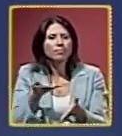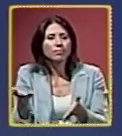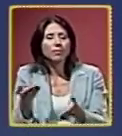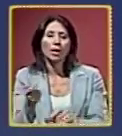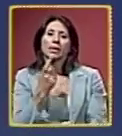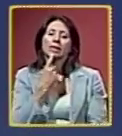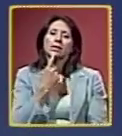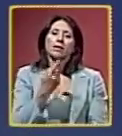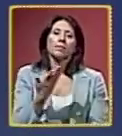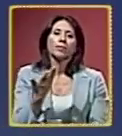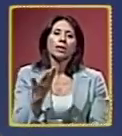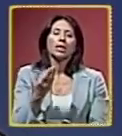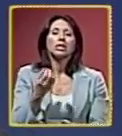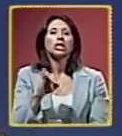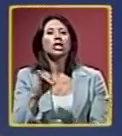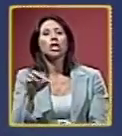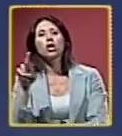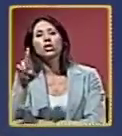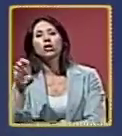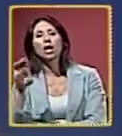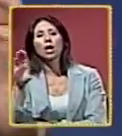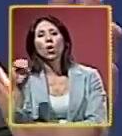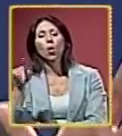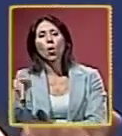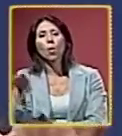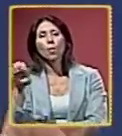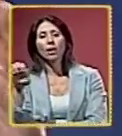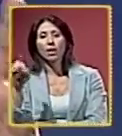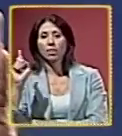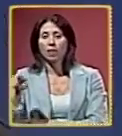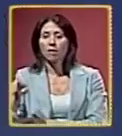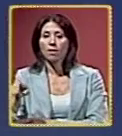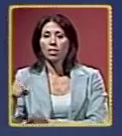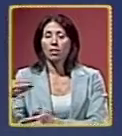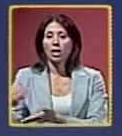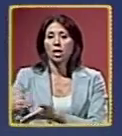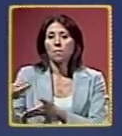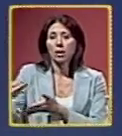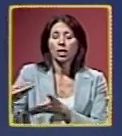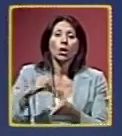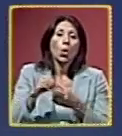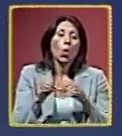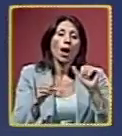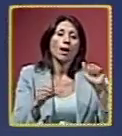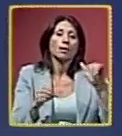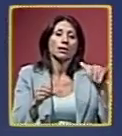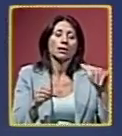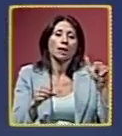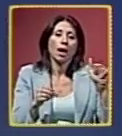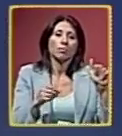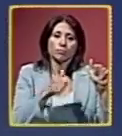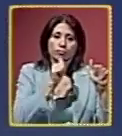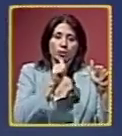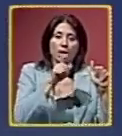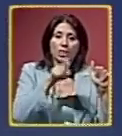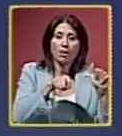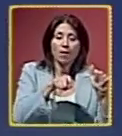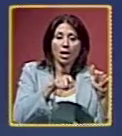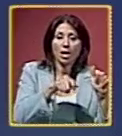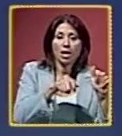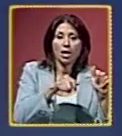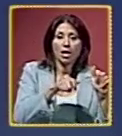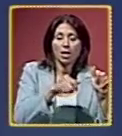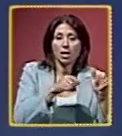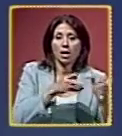decir, si Recope tiene que invertir o si AIA tiene que invertir, entonces subamos la tarifa para que tenga